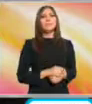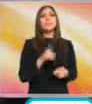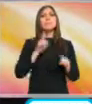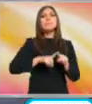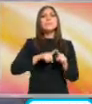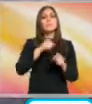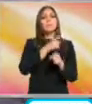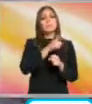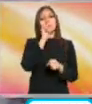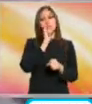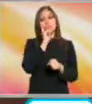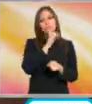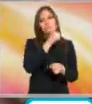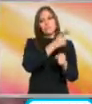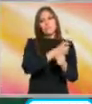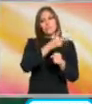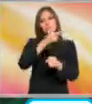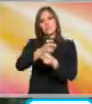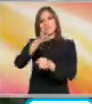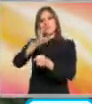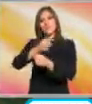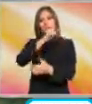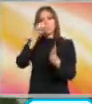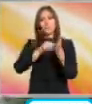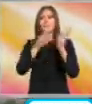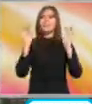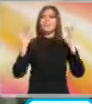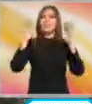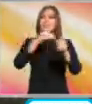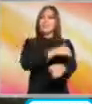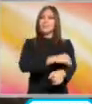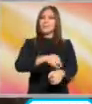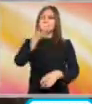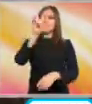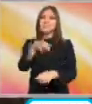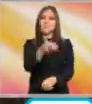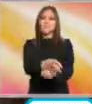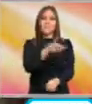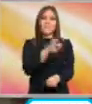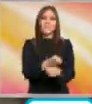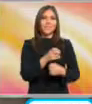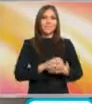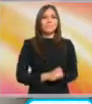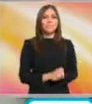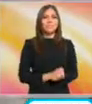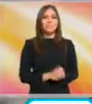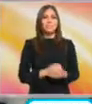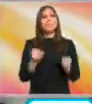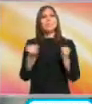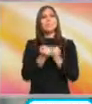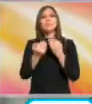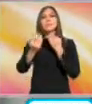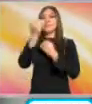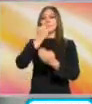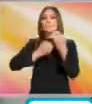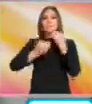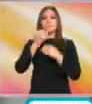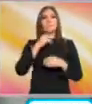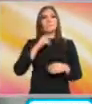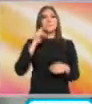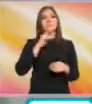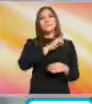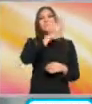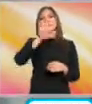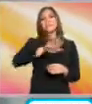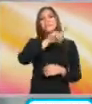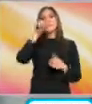lugar, segundo lugar y tercer lugar. Y vengan con toda su familia, están totalmente invitados. Claro, porque además se come y se